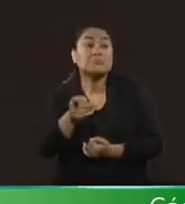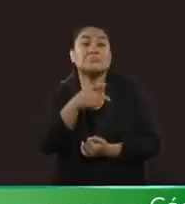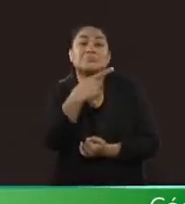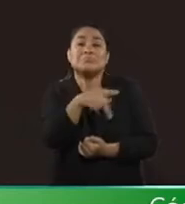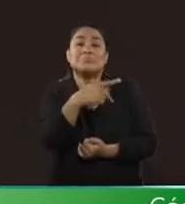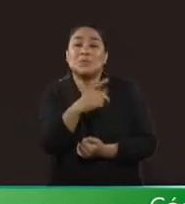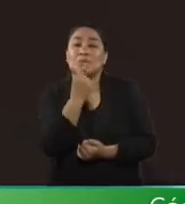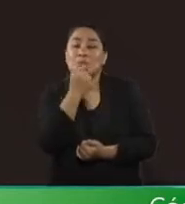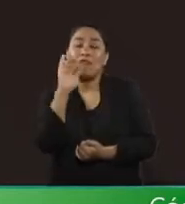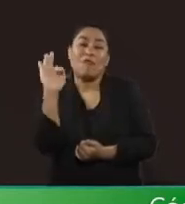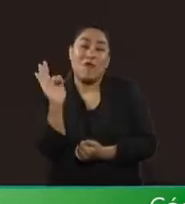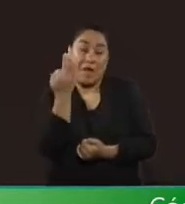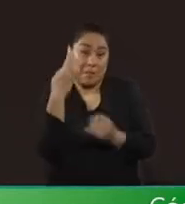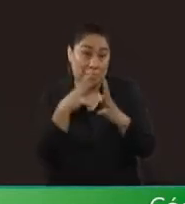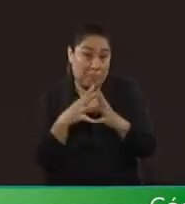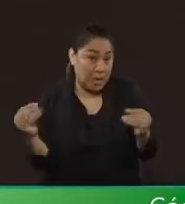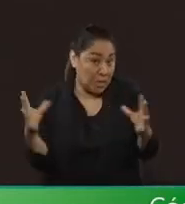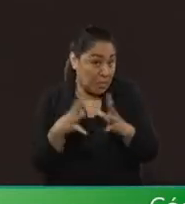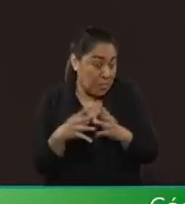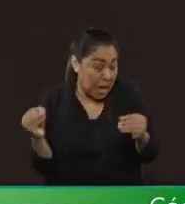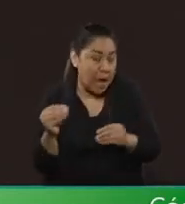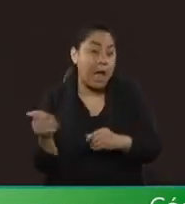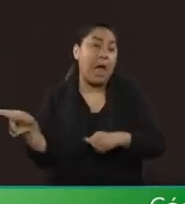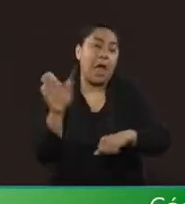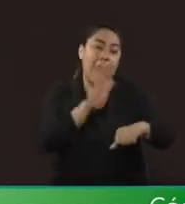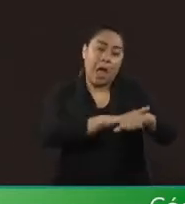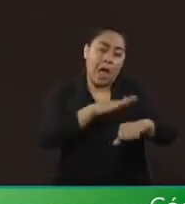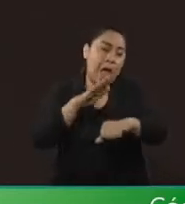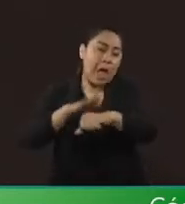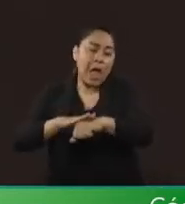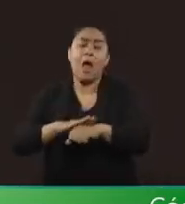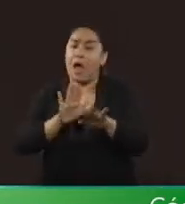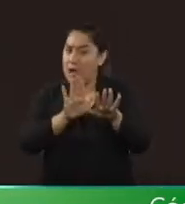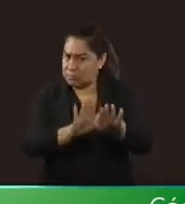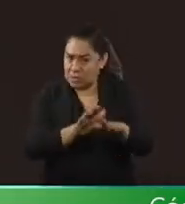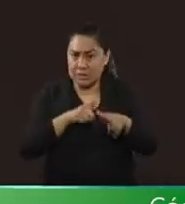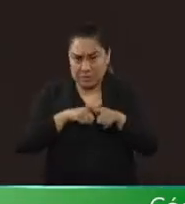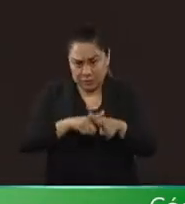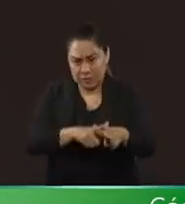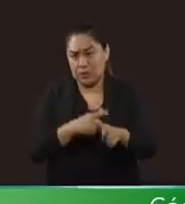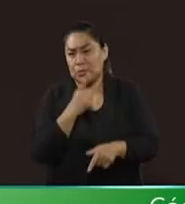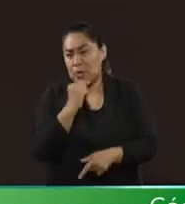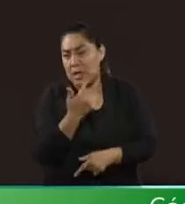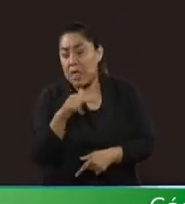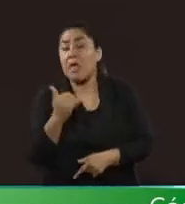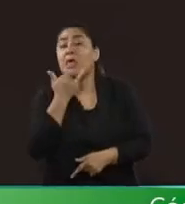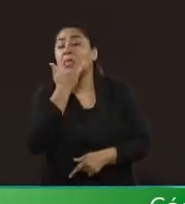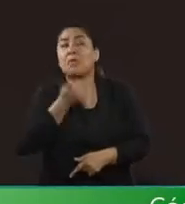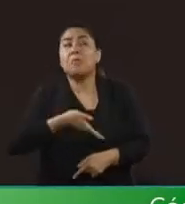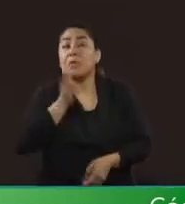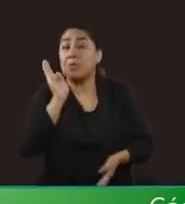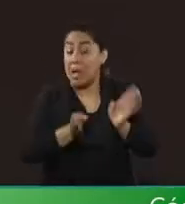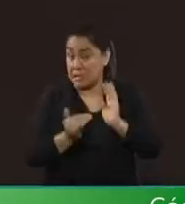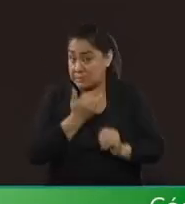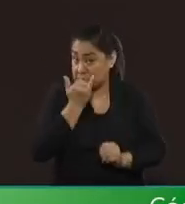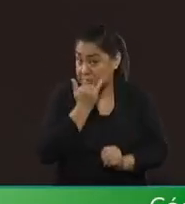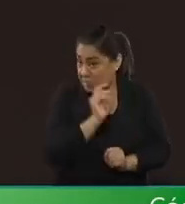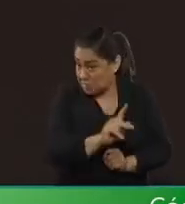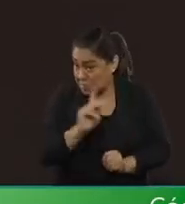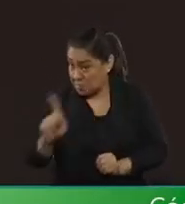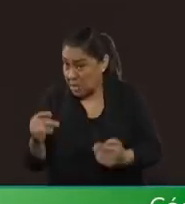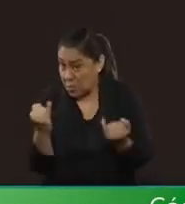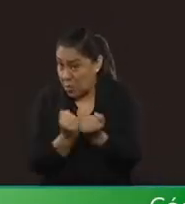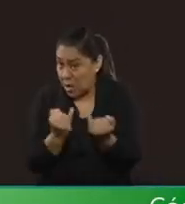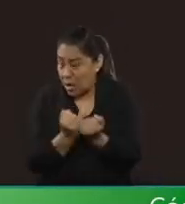la Policía Federal, a los que les prometieron que se iban a quedar en la Guardia Nacional y no fue así? ¿Veremos a